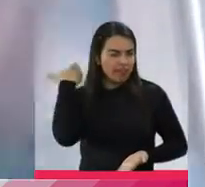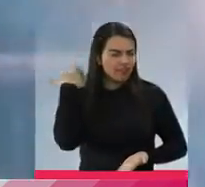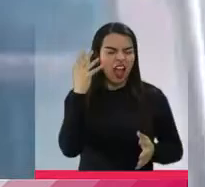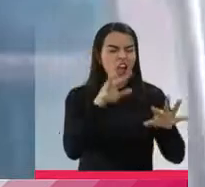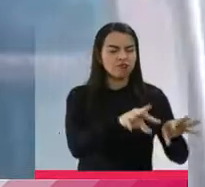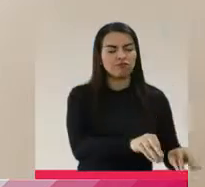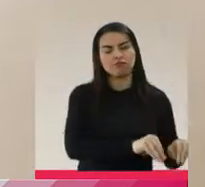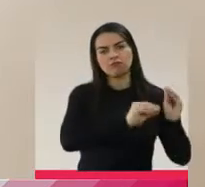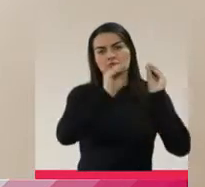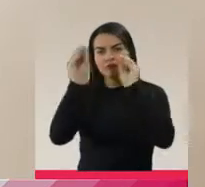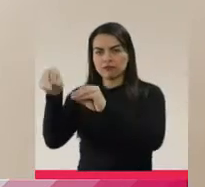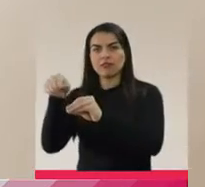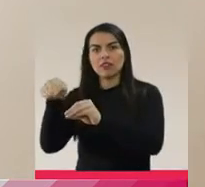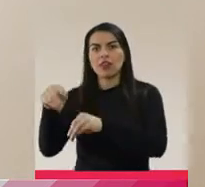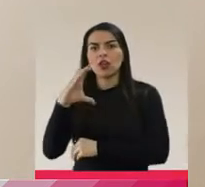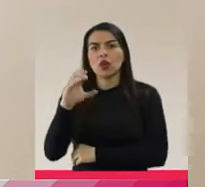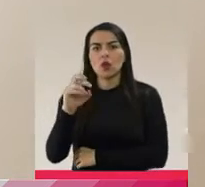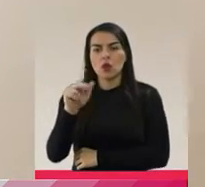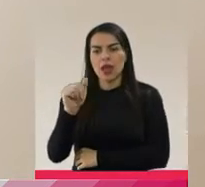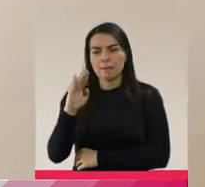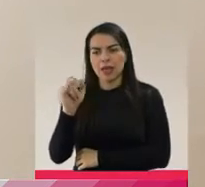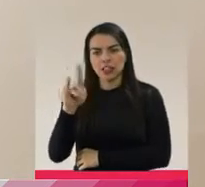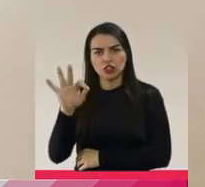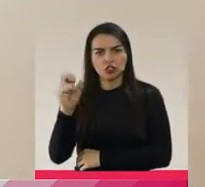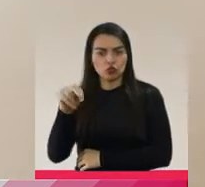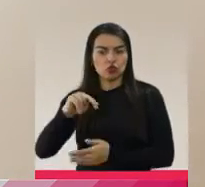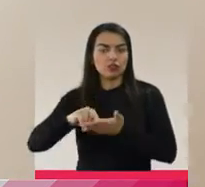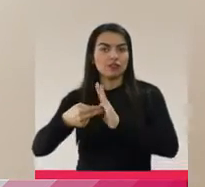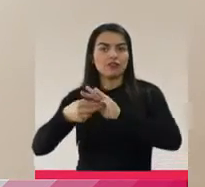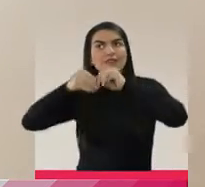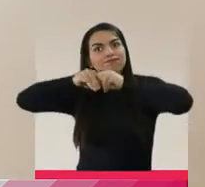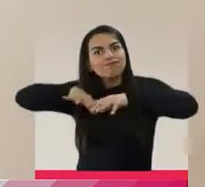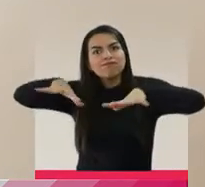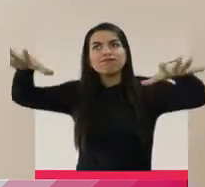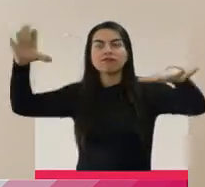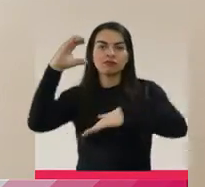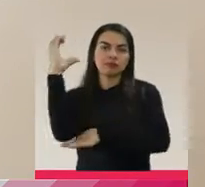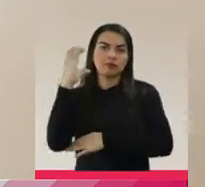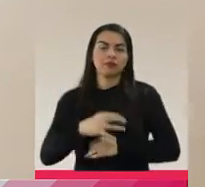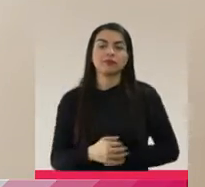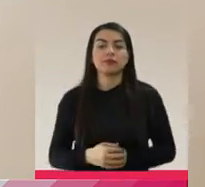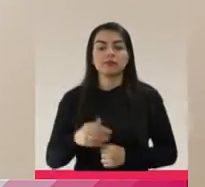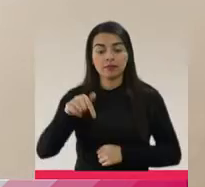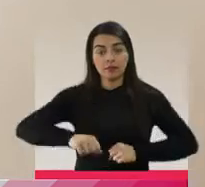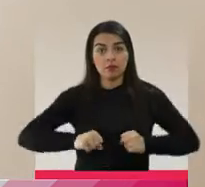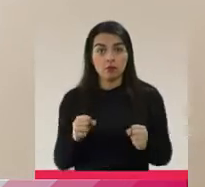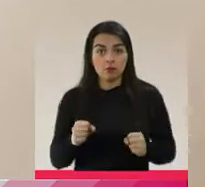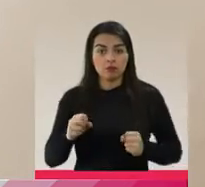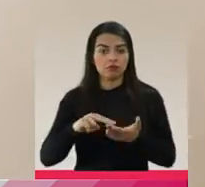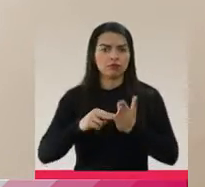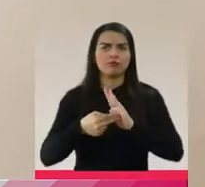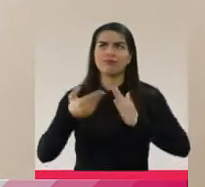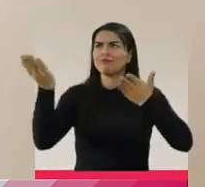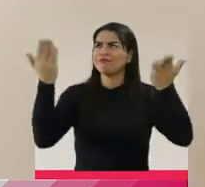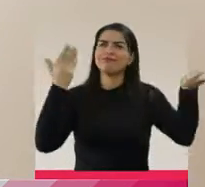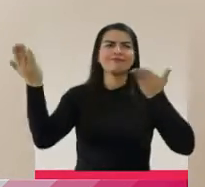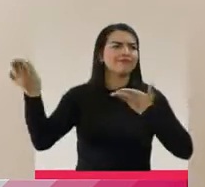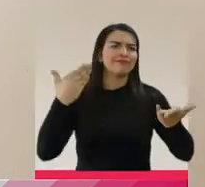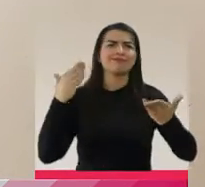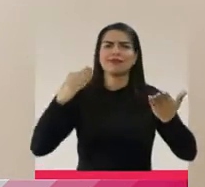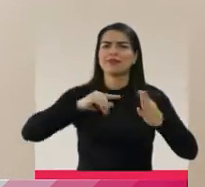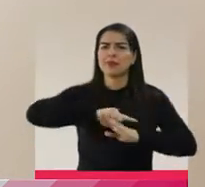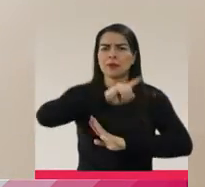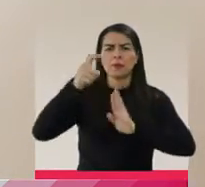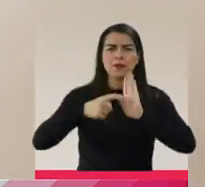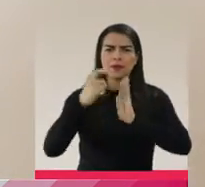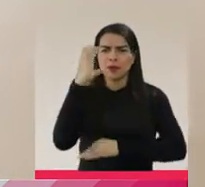los productos de Colombia. Bogotá es una ciudad que recibe el mejor talento de todo el país y de países aledaños, y eso permite